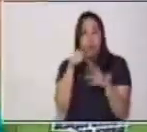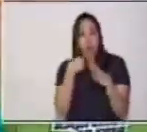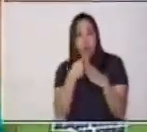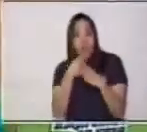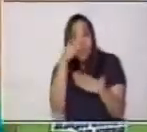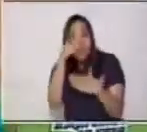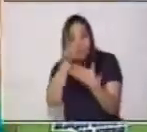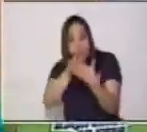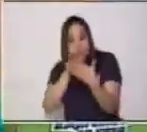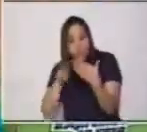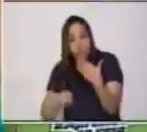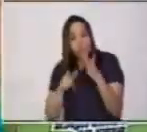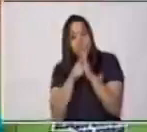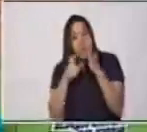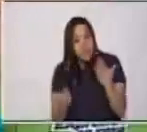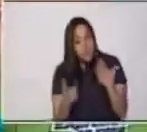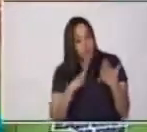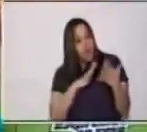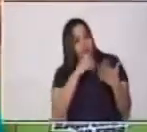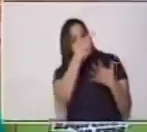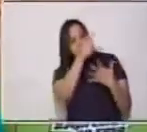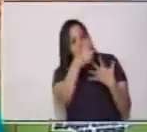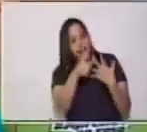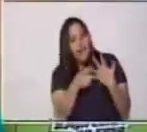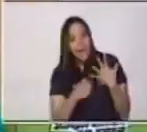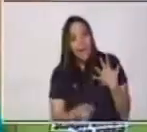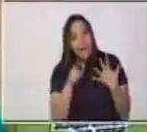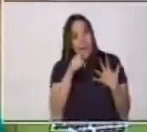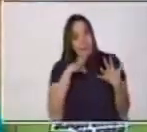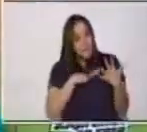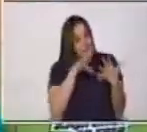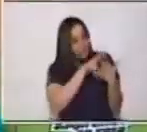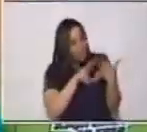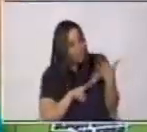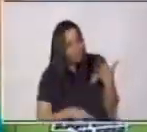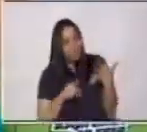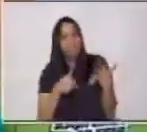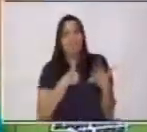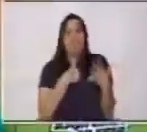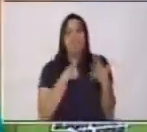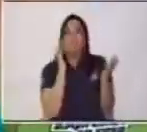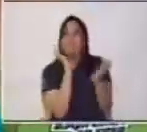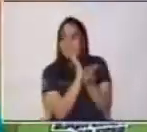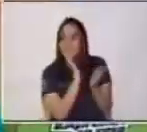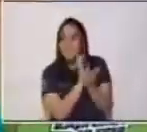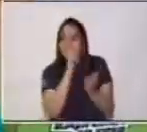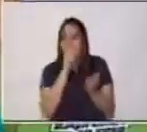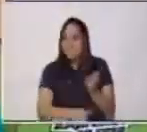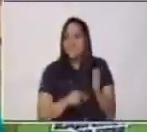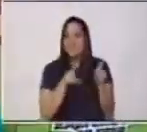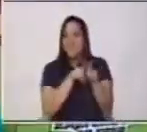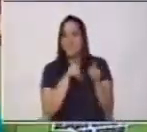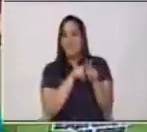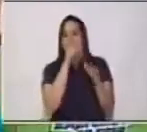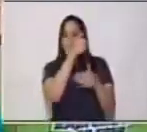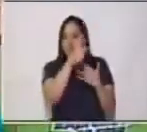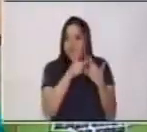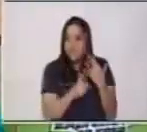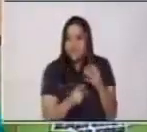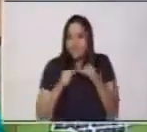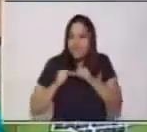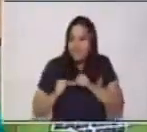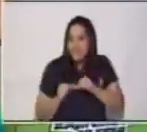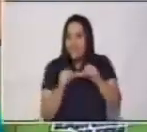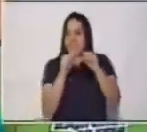ya sabemos qué características debe cumplir ese texto, por lo que nosotros esperamos que esas mismas características